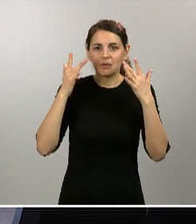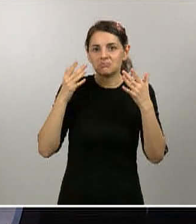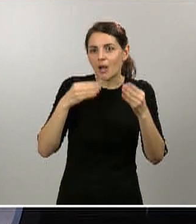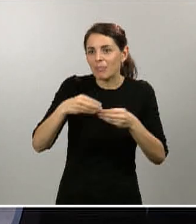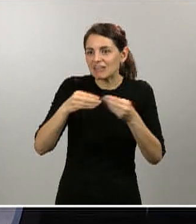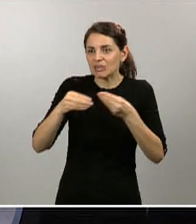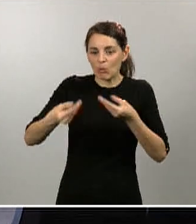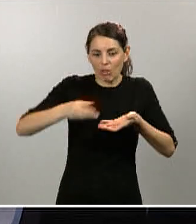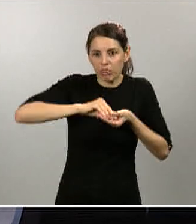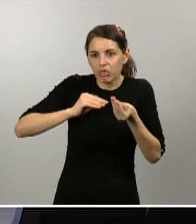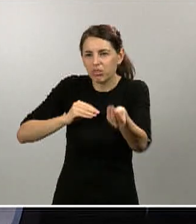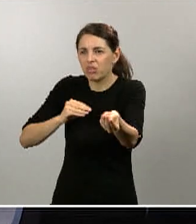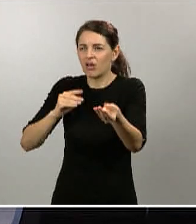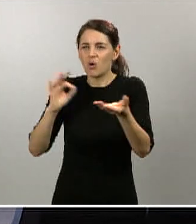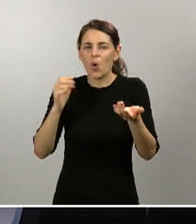largo de estos 2 días.